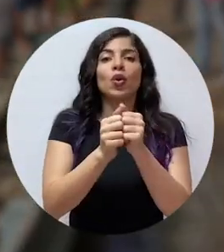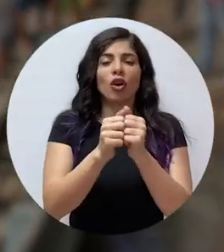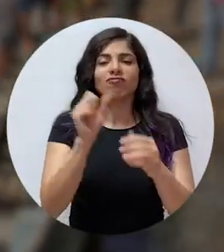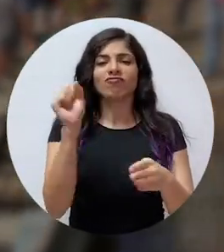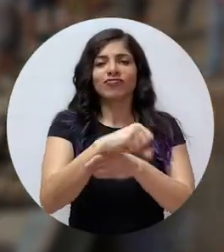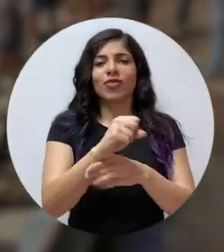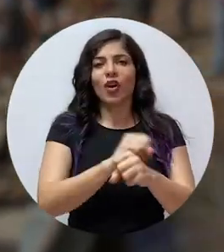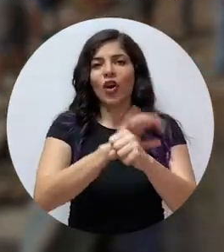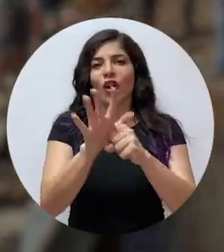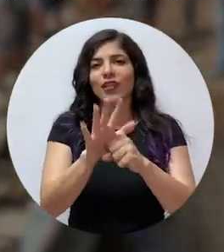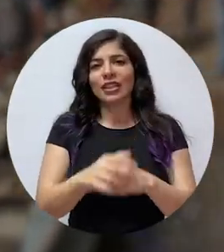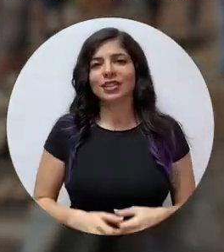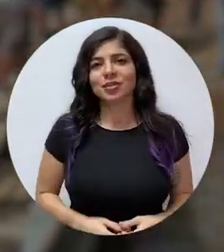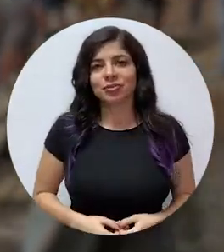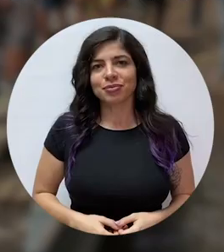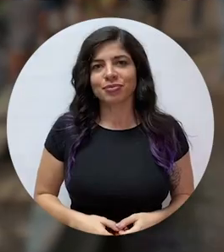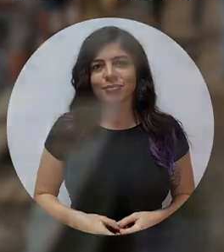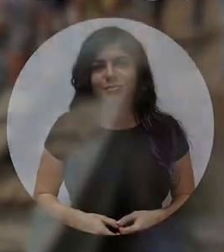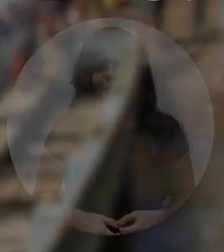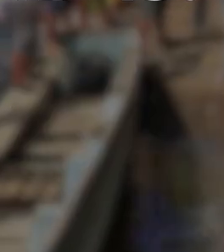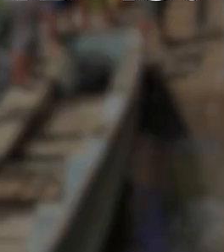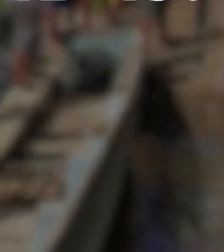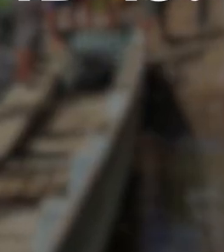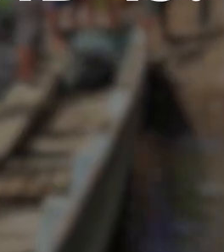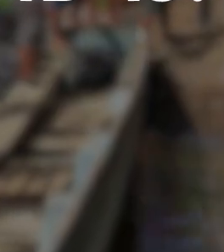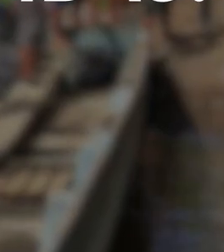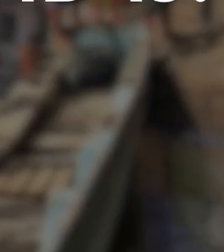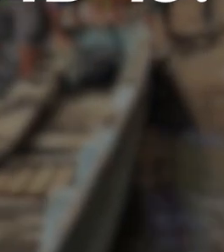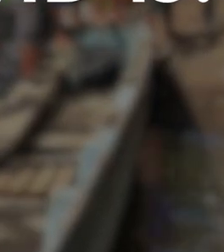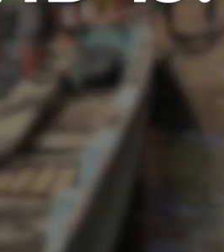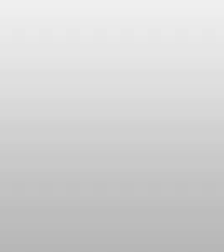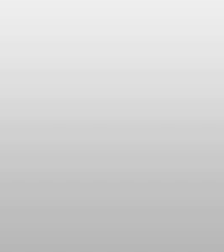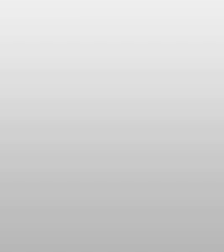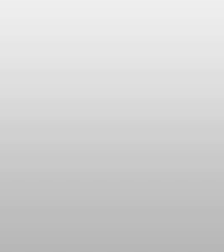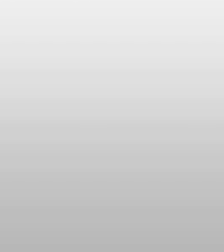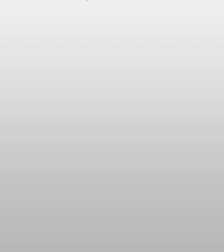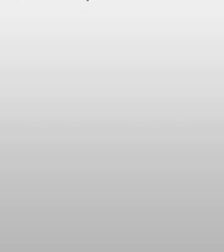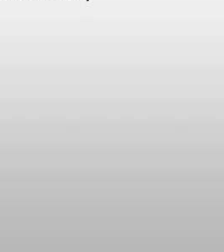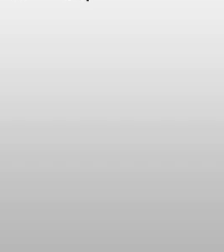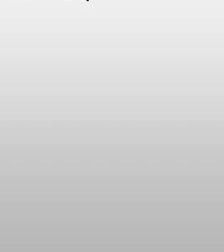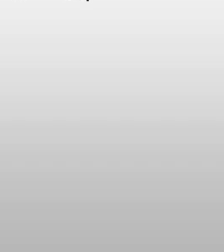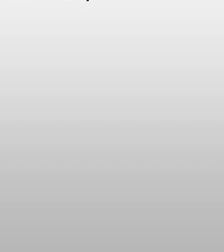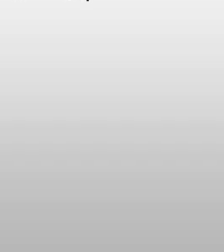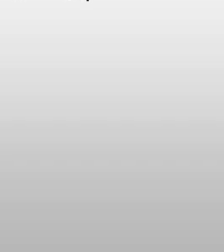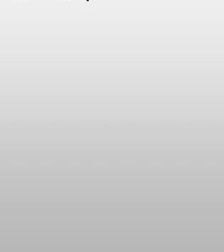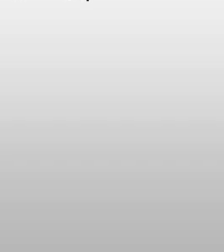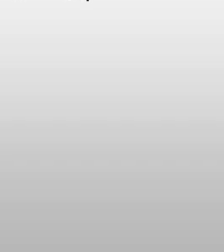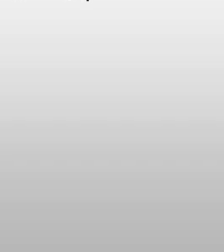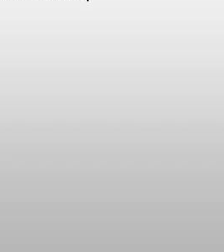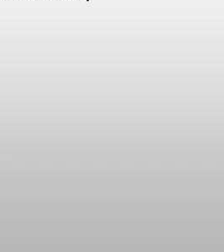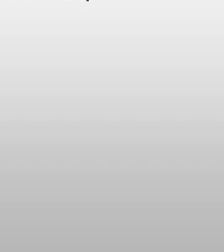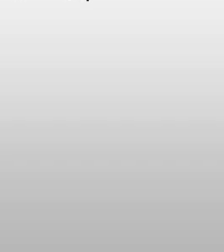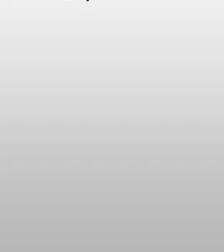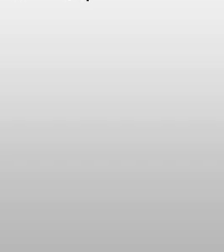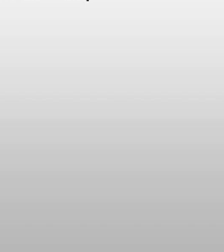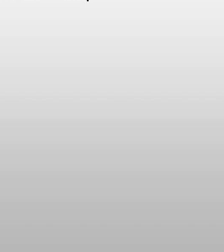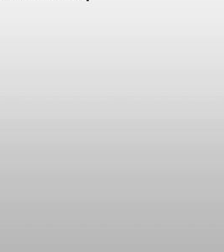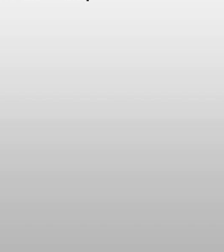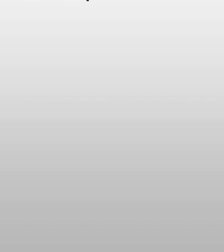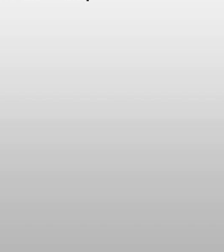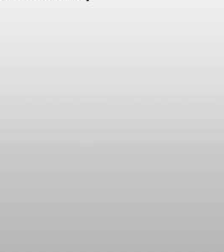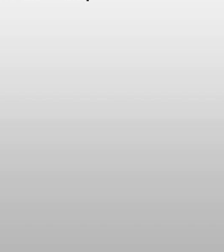Juntas y juntos venceremos al COVID-19. Seguinos en nuestras redes sociales.